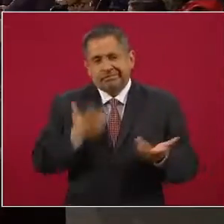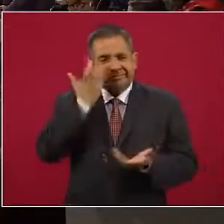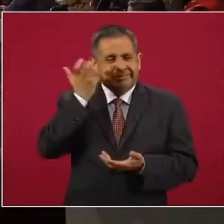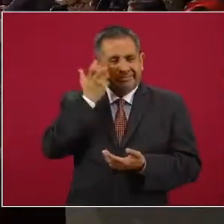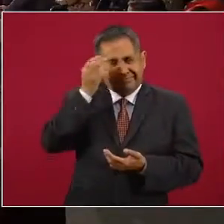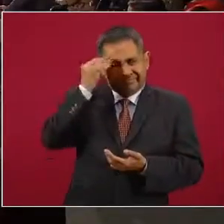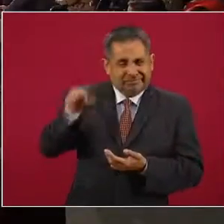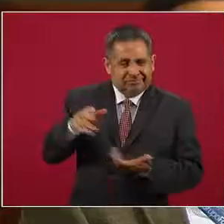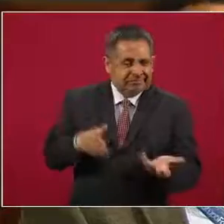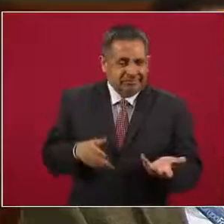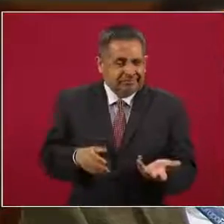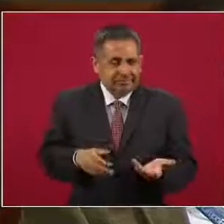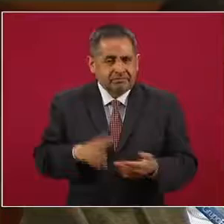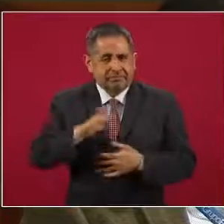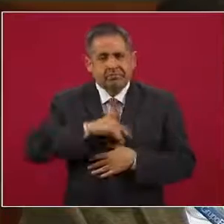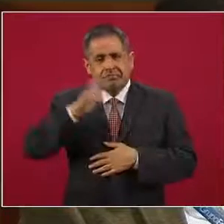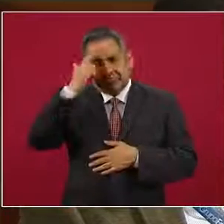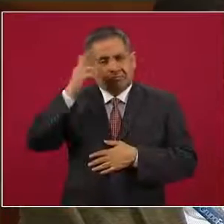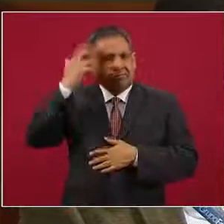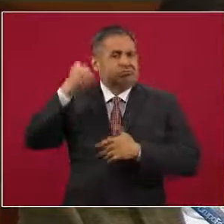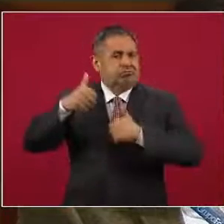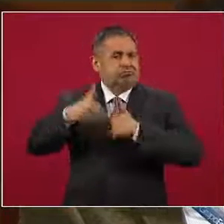cuando las manifestaciones